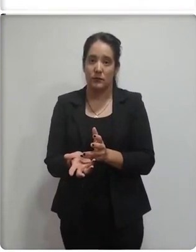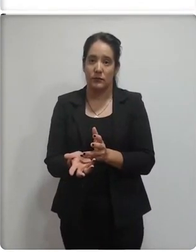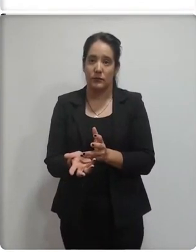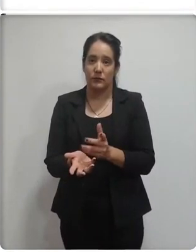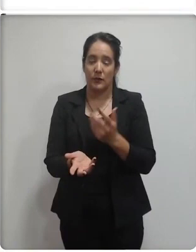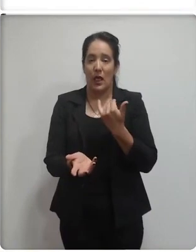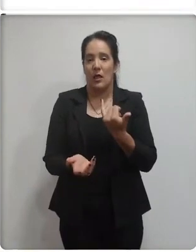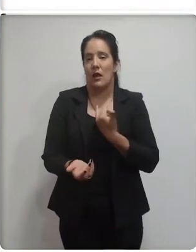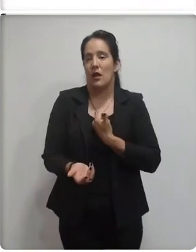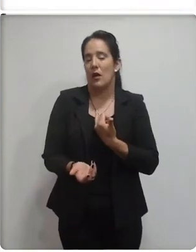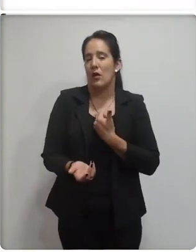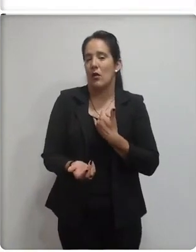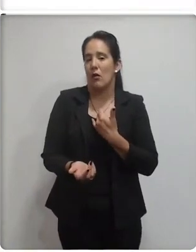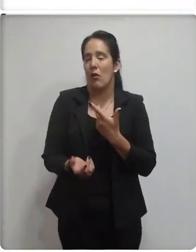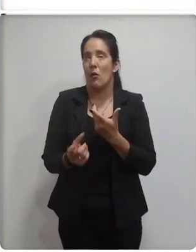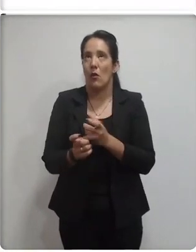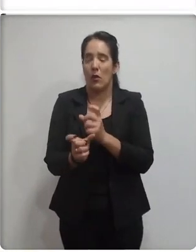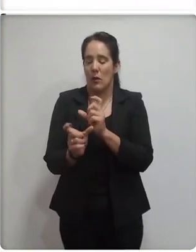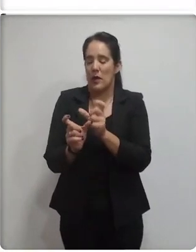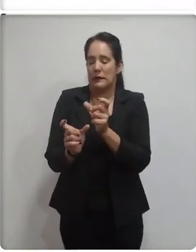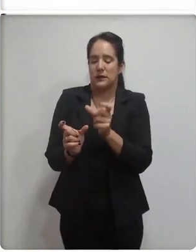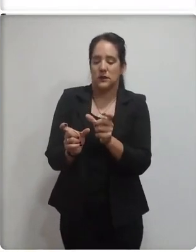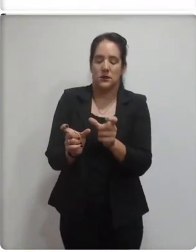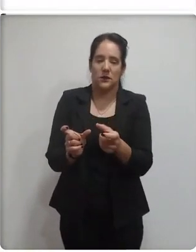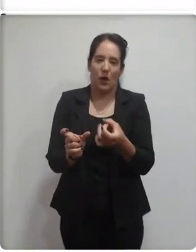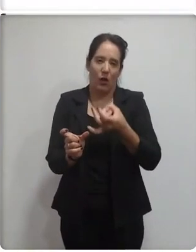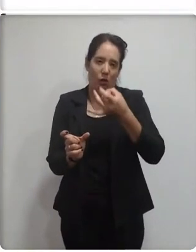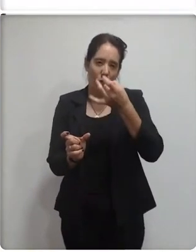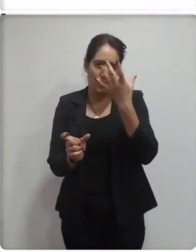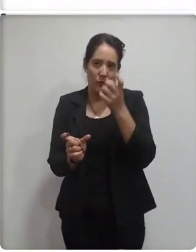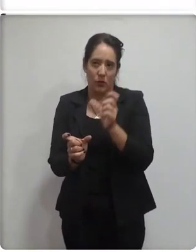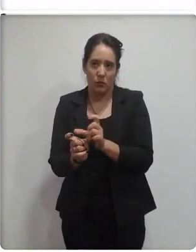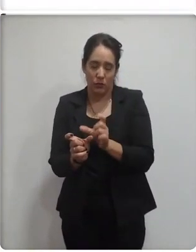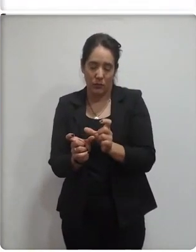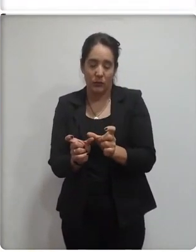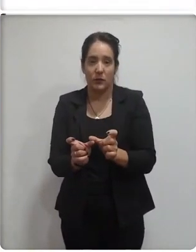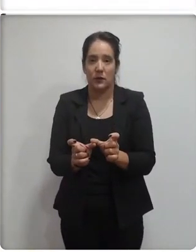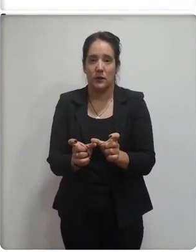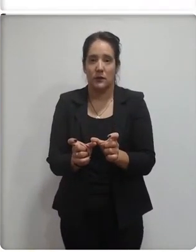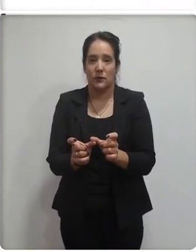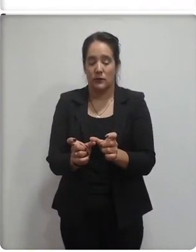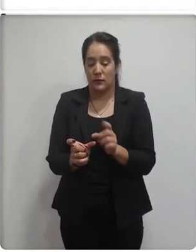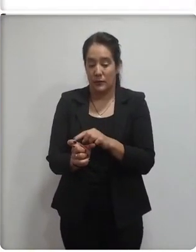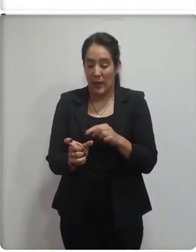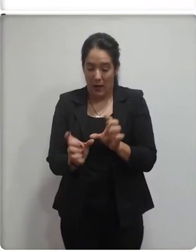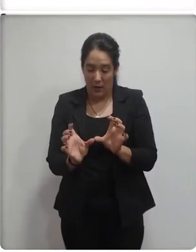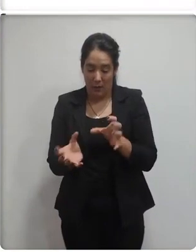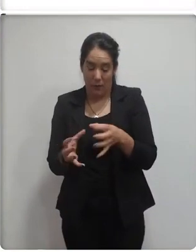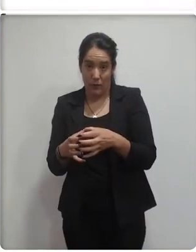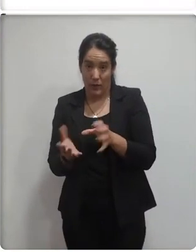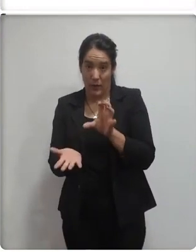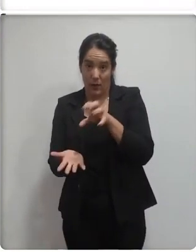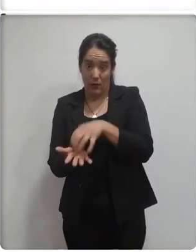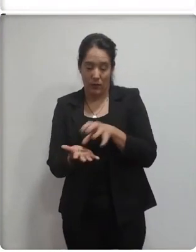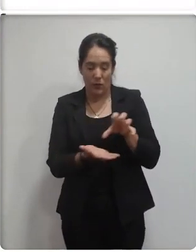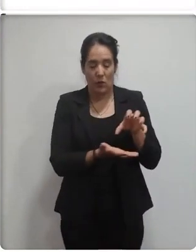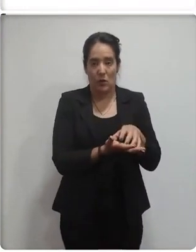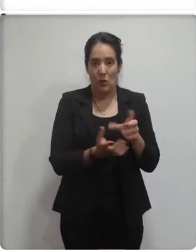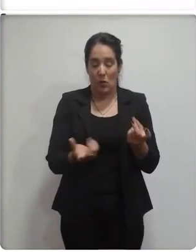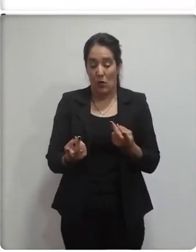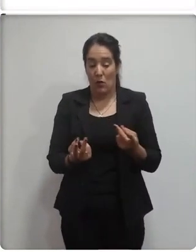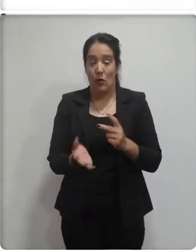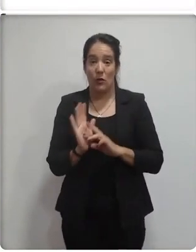del cómo y definiciones que uno después los baja en forma más operativa, que en ambos comités los